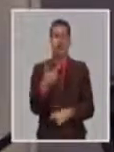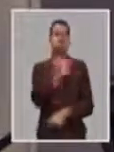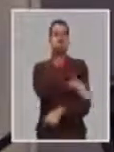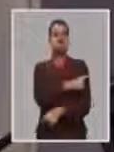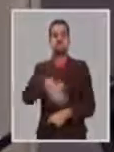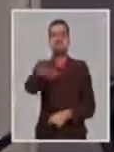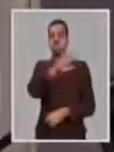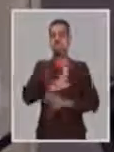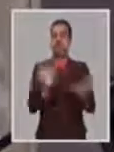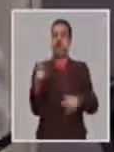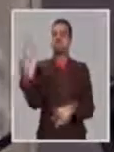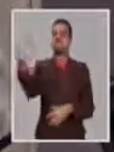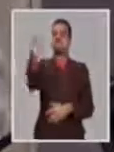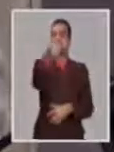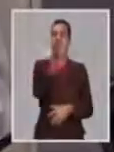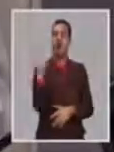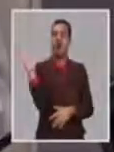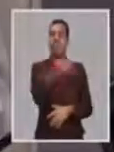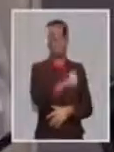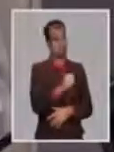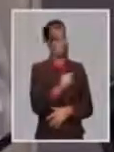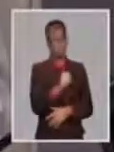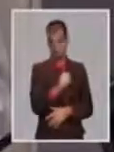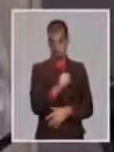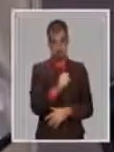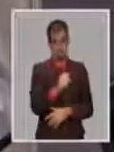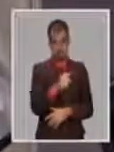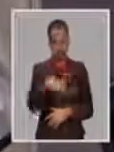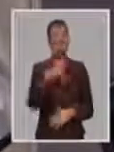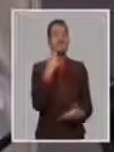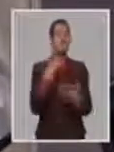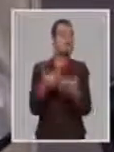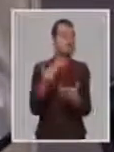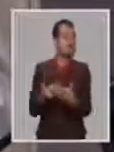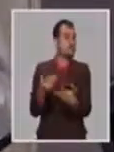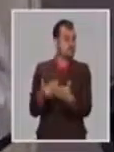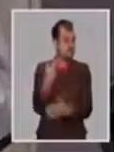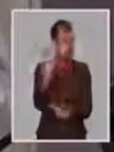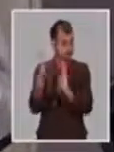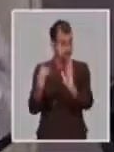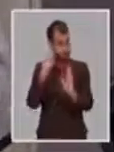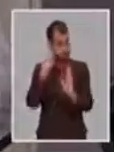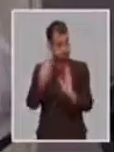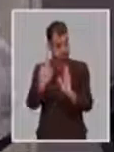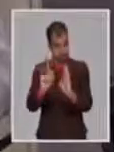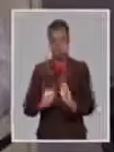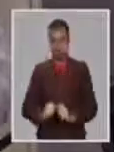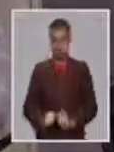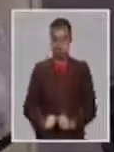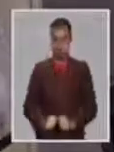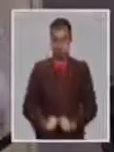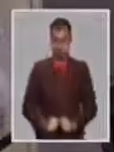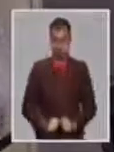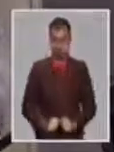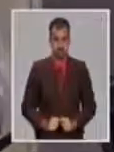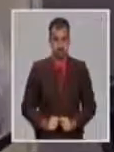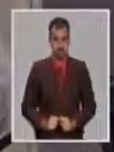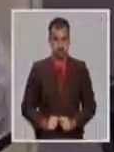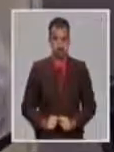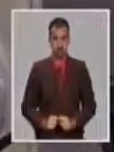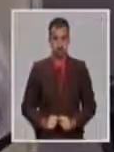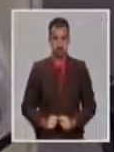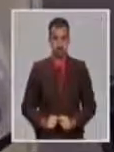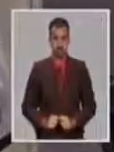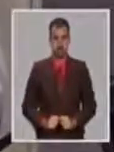clínicos en una muestra mucho mayor que la que veníamos haciendo anteriormente. Nosotros hemos articulado a partir, obviamente con